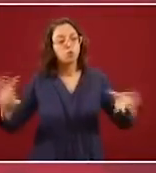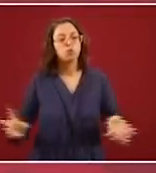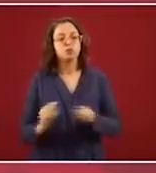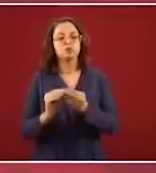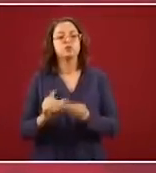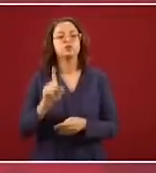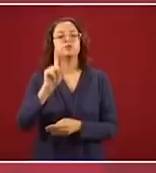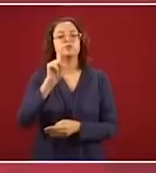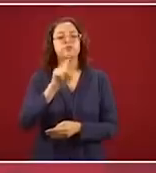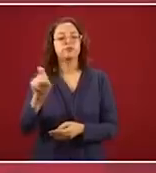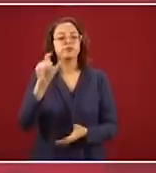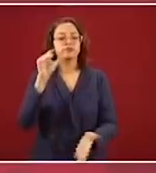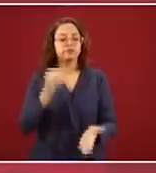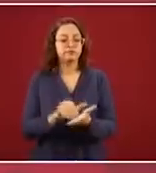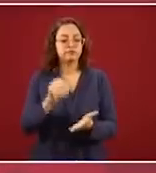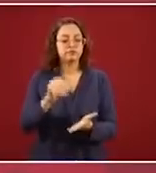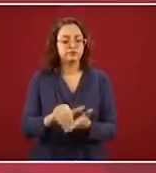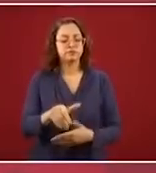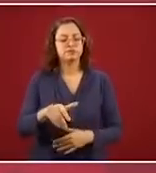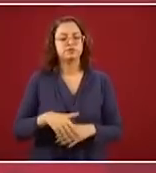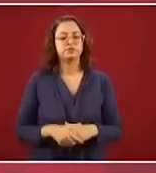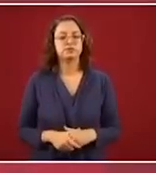Fueron hasta una ceremonia